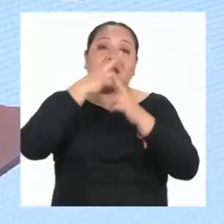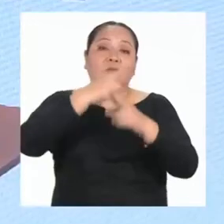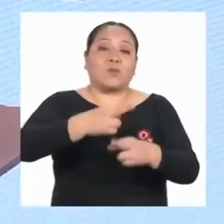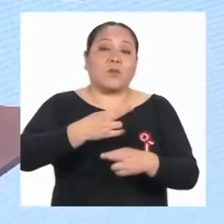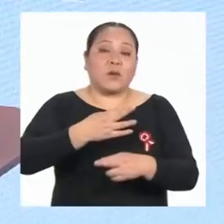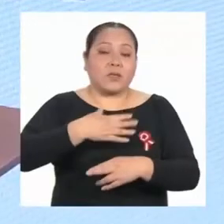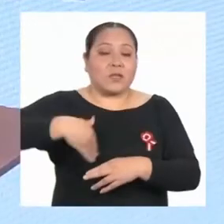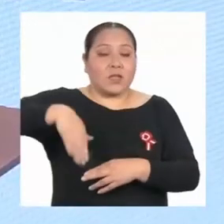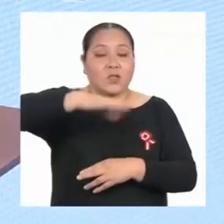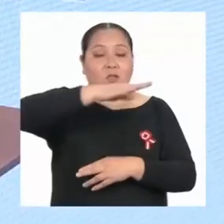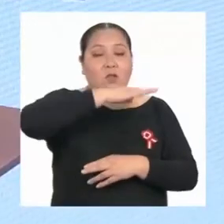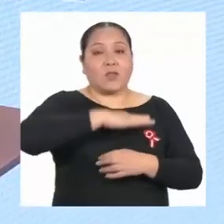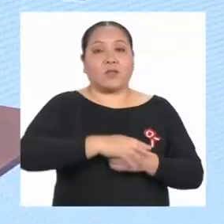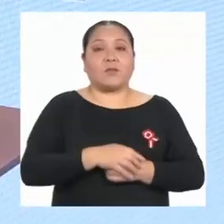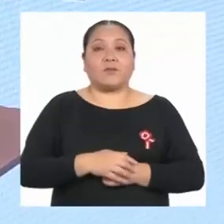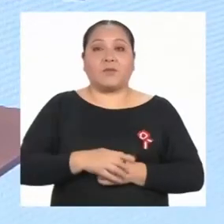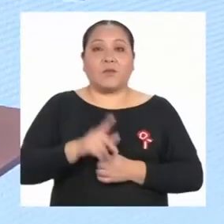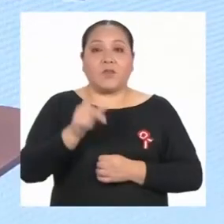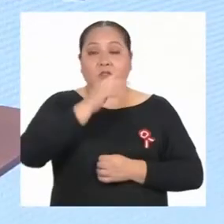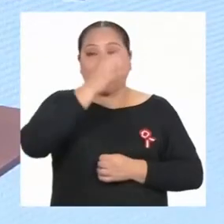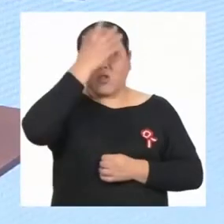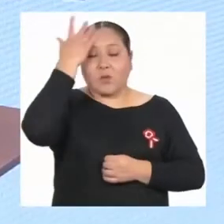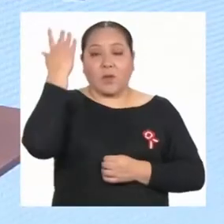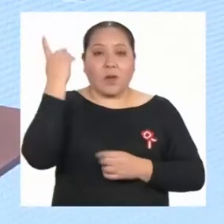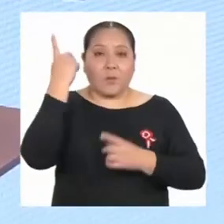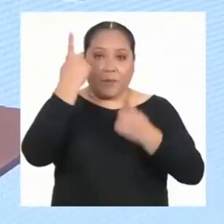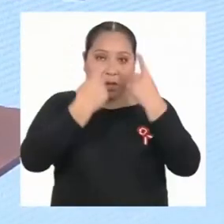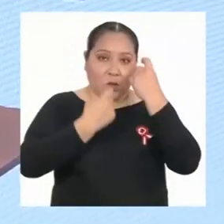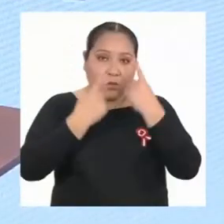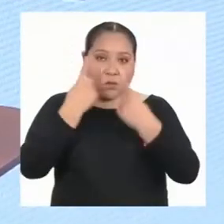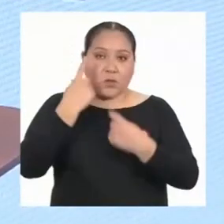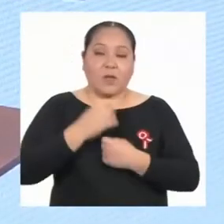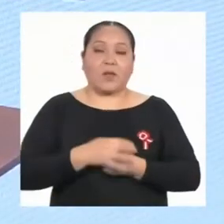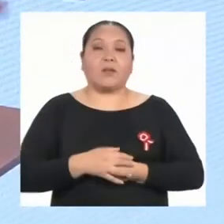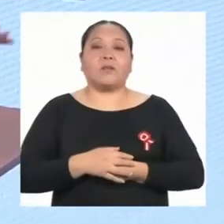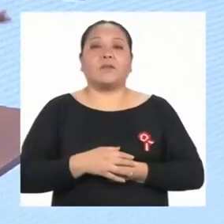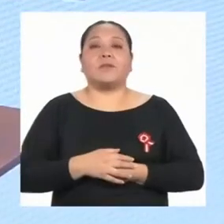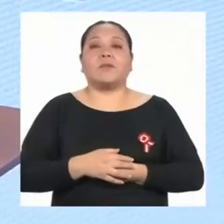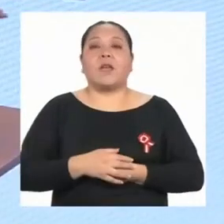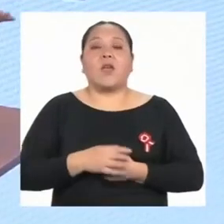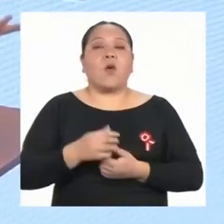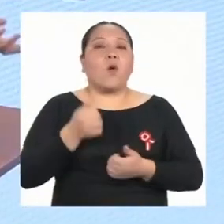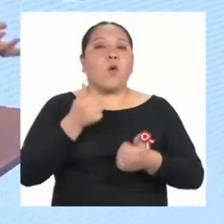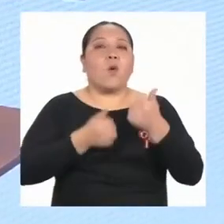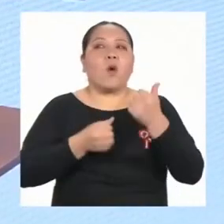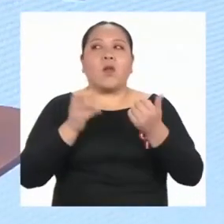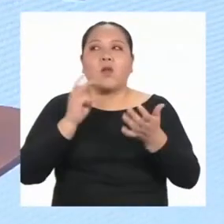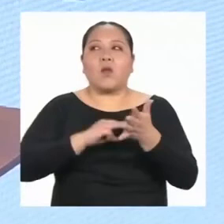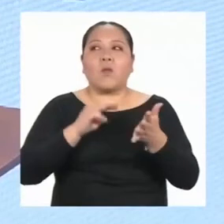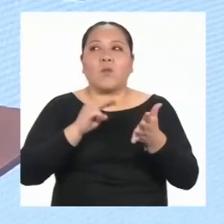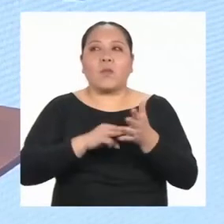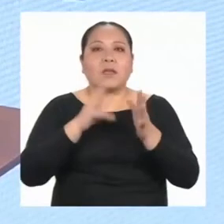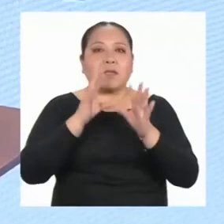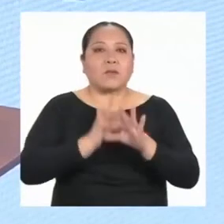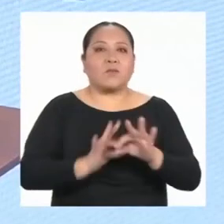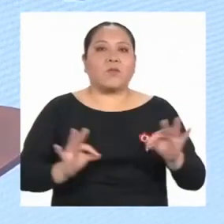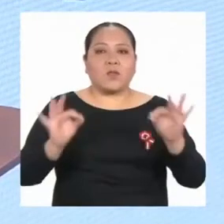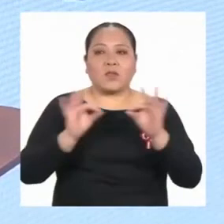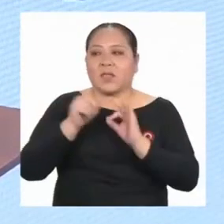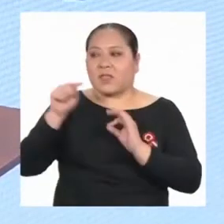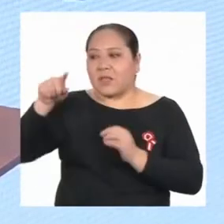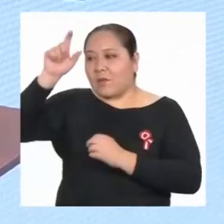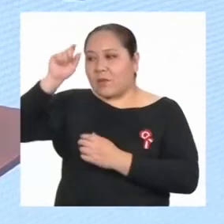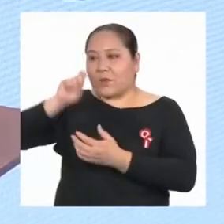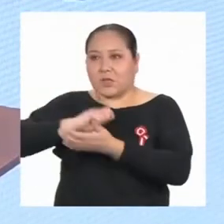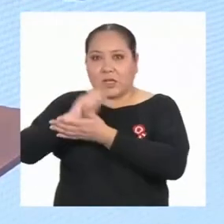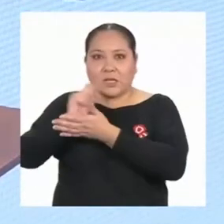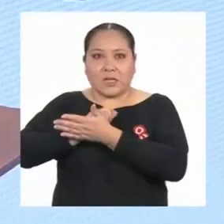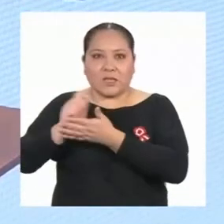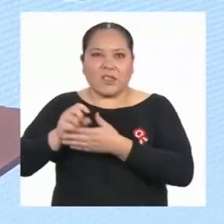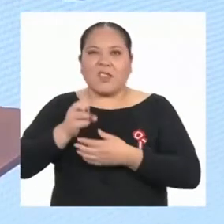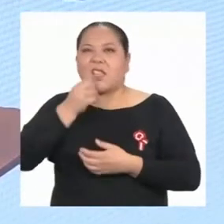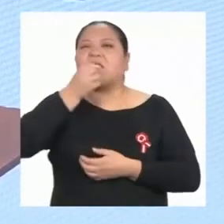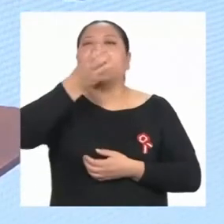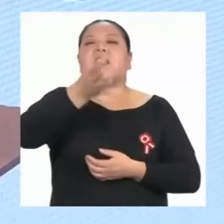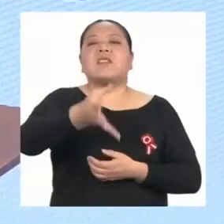ellas. Y no olvides preguntarte siempre, ¿qué es lo más importante que el autor me está diciendo sobre el